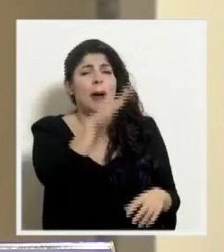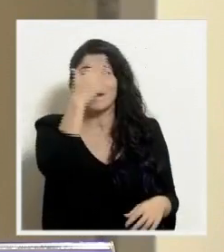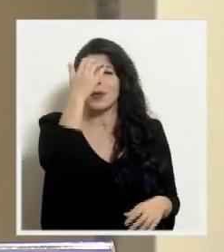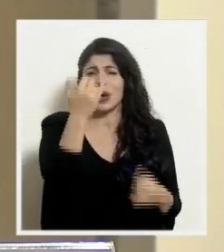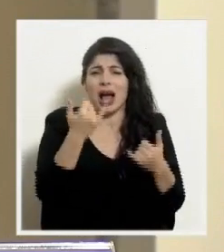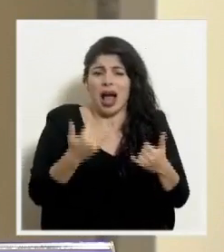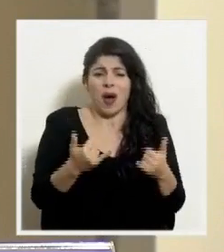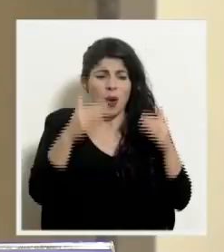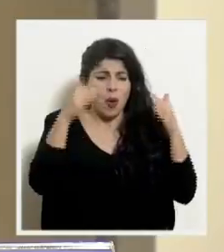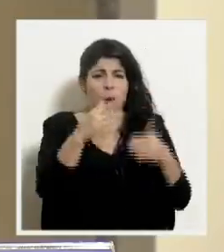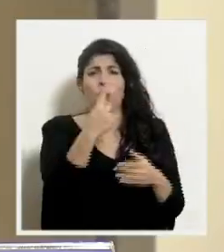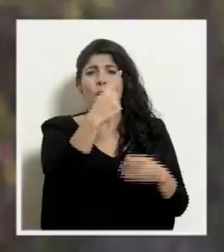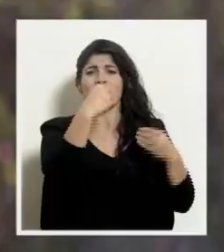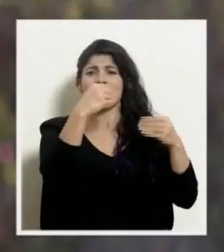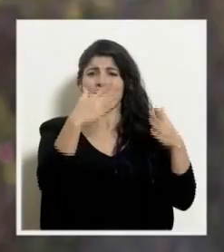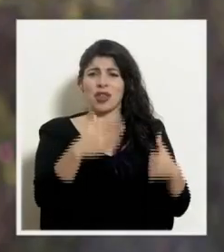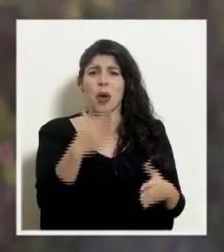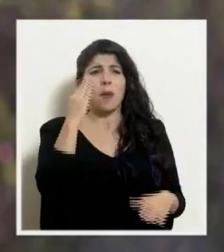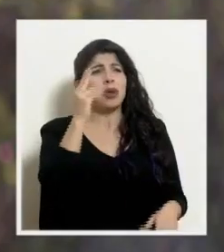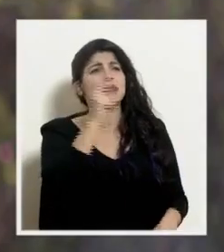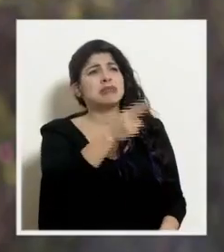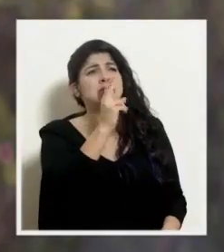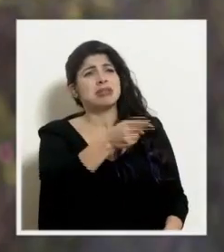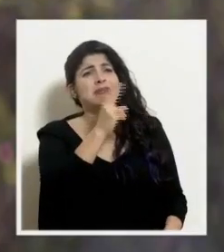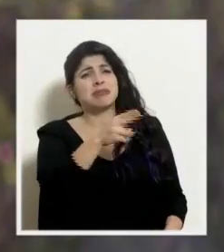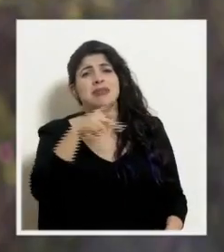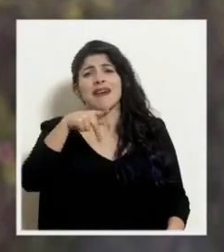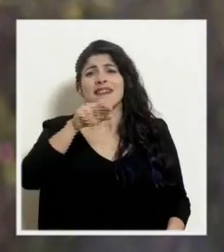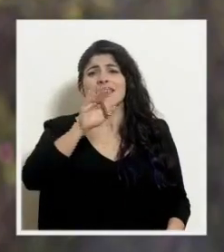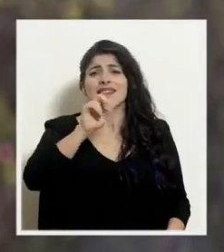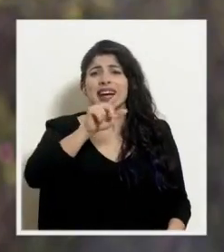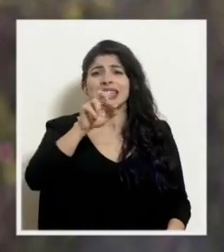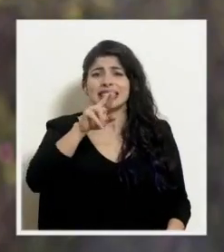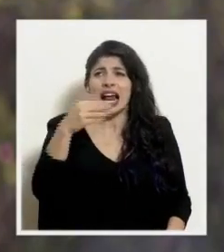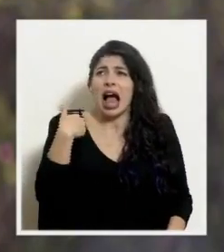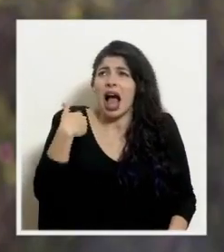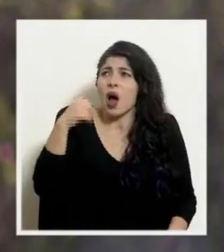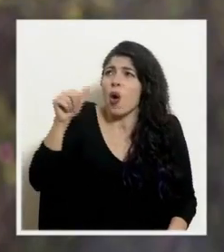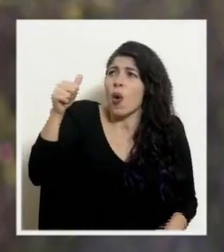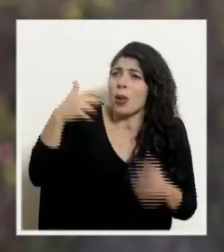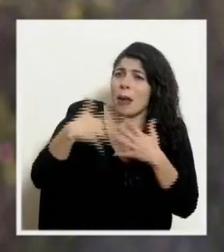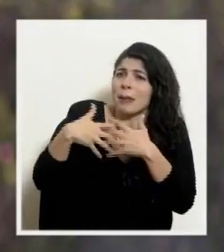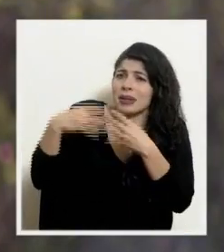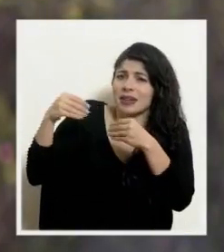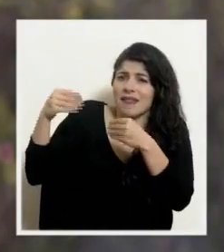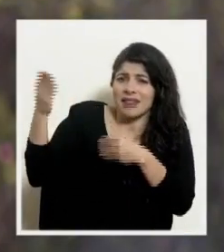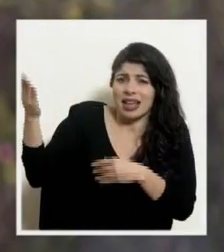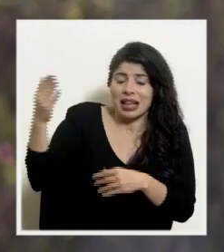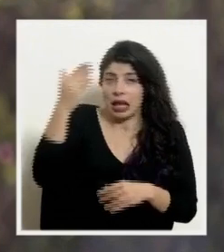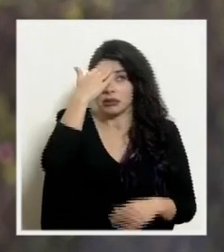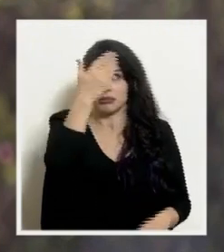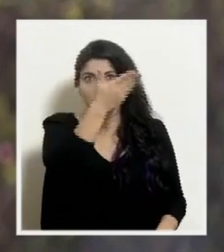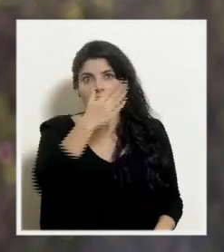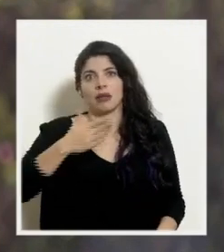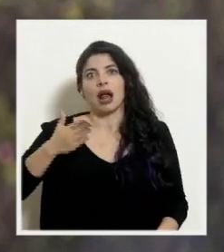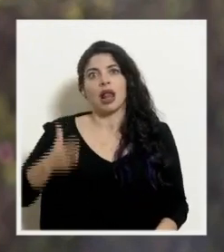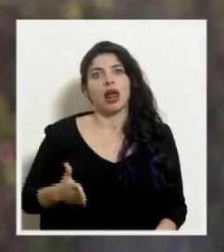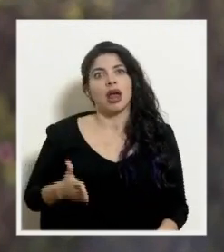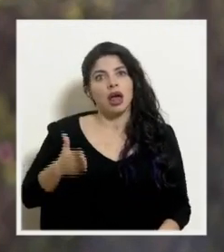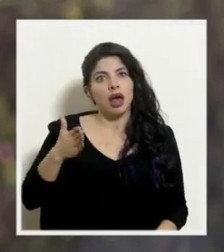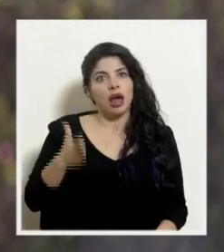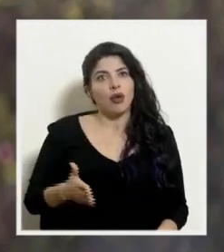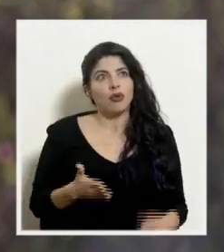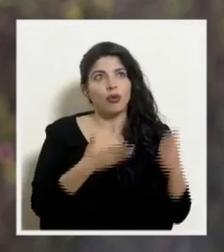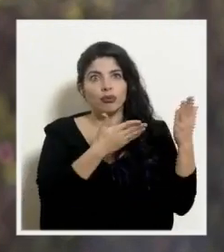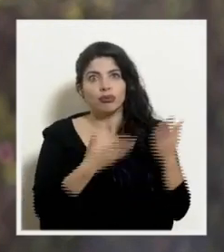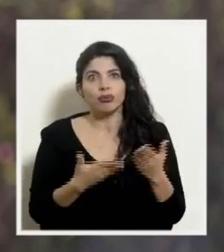estamos concentrados solo en un proveedor? ¿Por qué insistimos solo en Pfizer, cuando ya hay más opciones y teniendo en cuenta la lentitud con la que está llegando